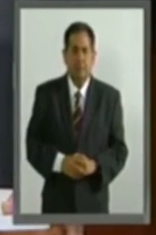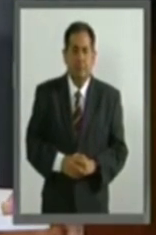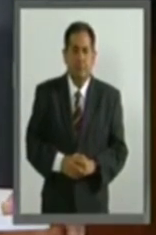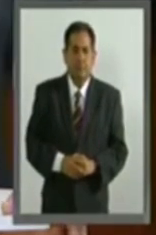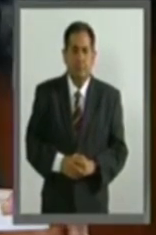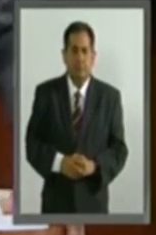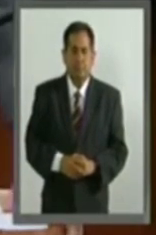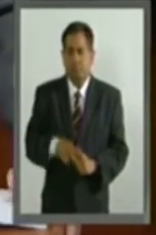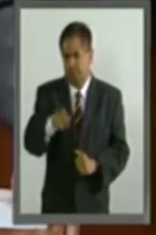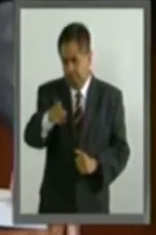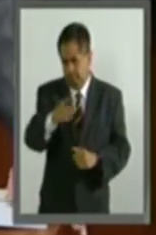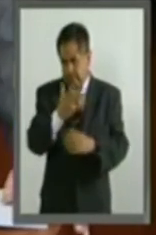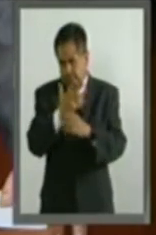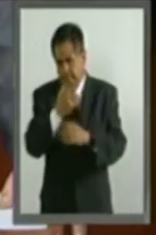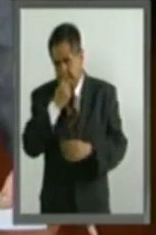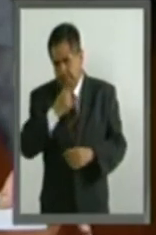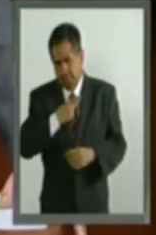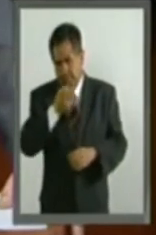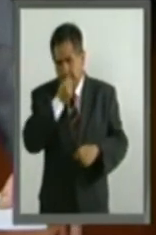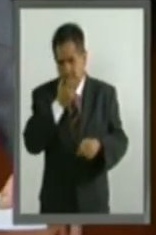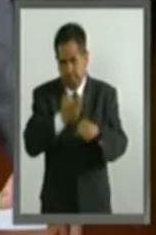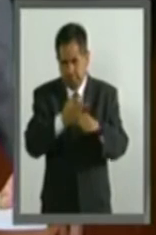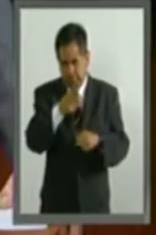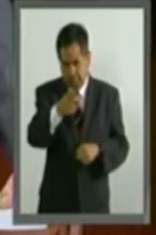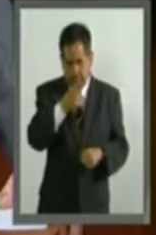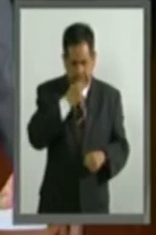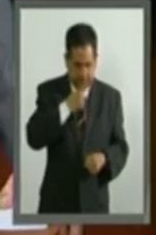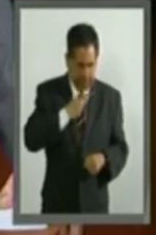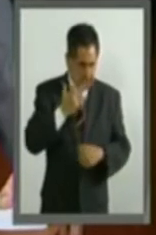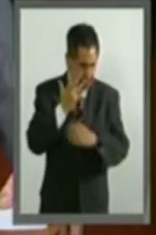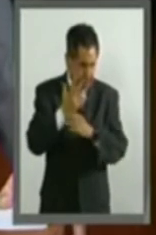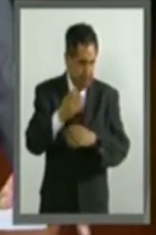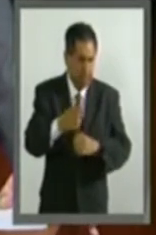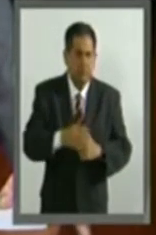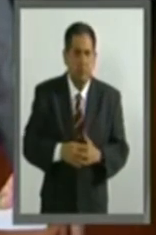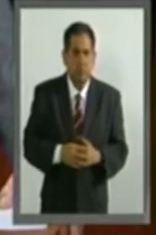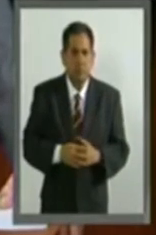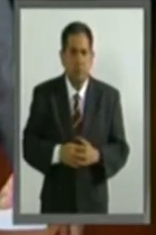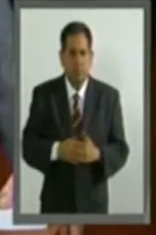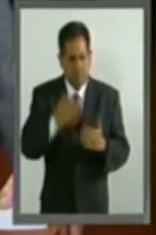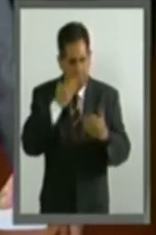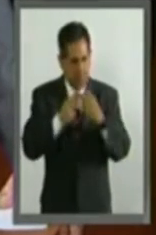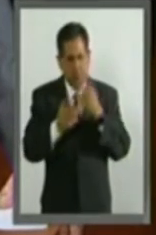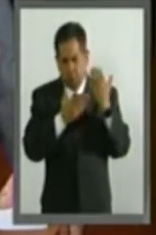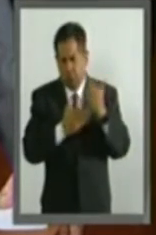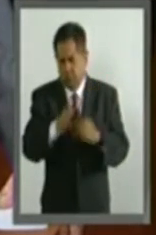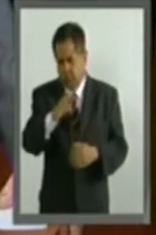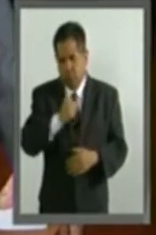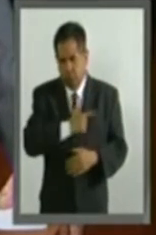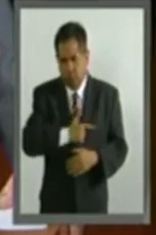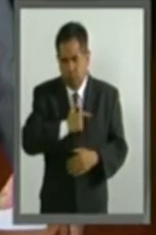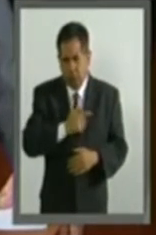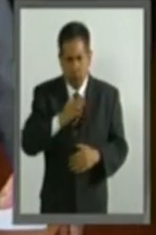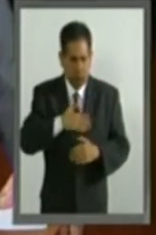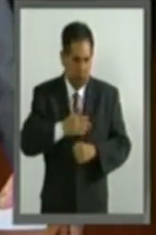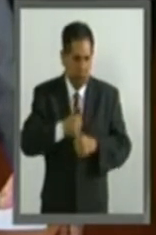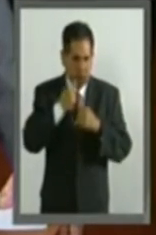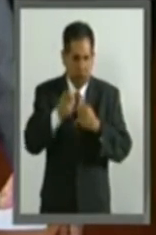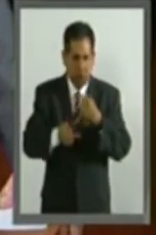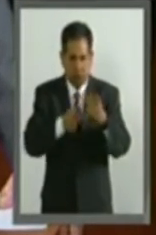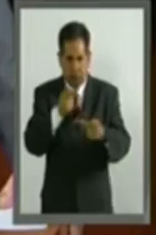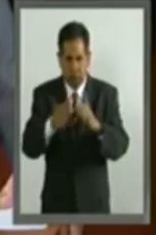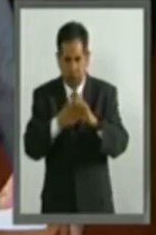Ha dicho usted, señor secretario, le doy la bienvenida y me da mucho gusto el poder hacer estas expresiones y